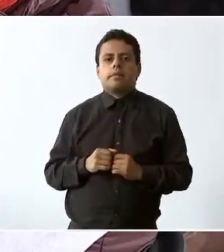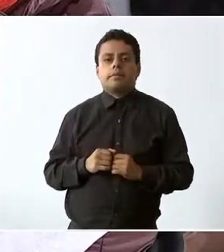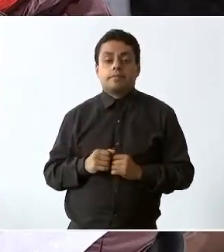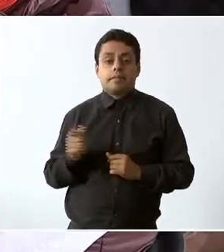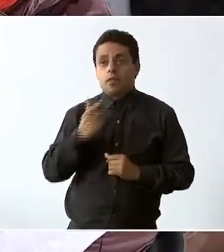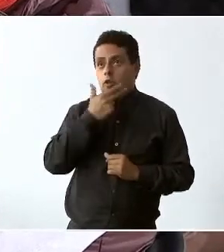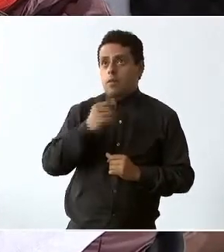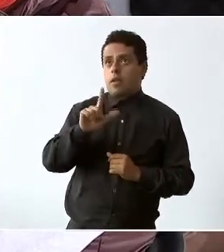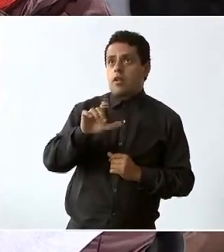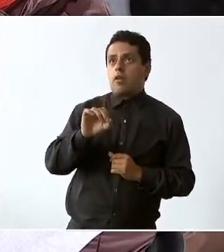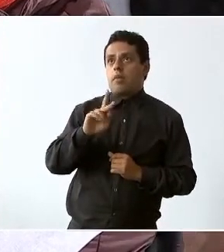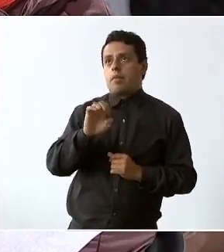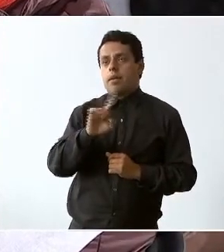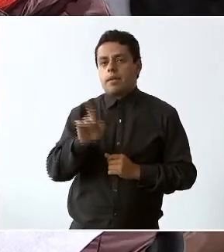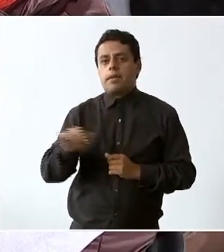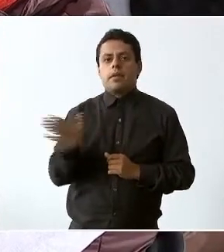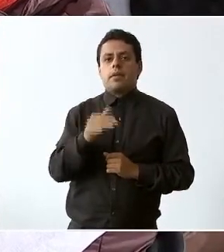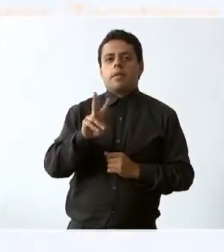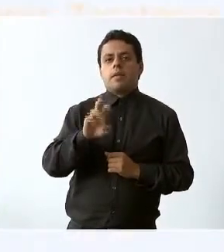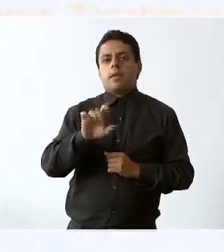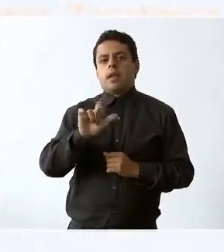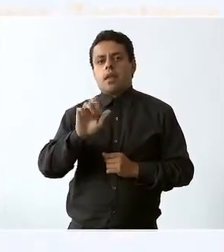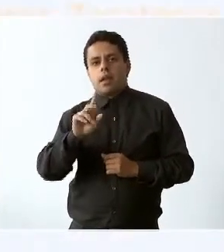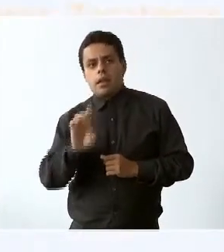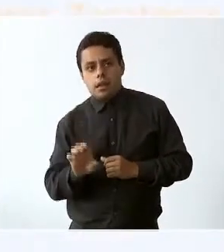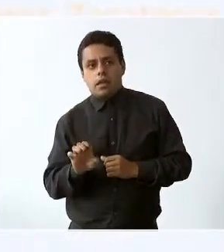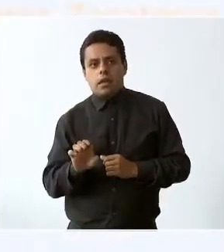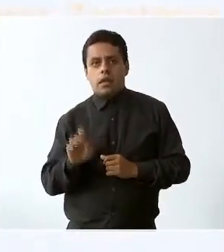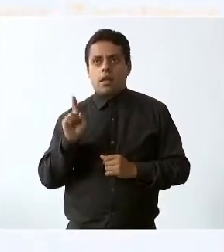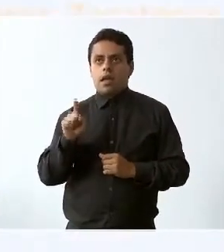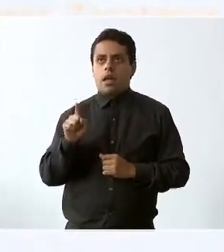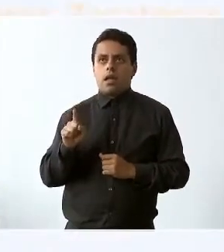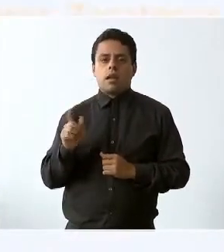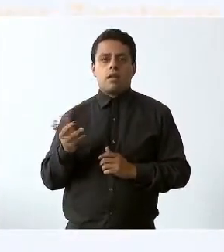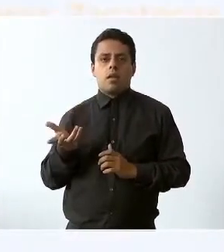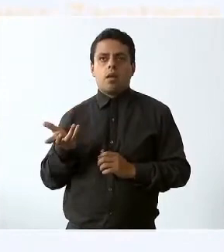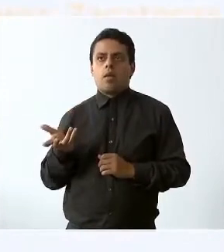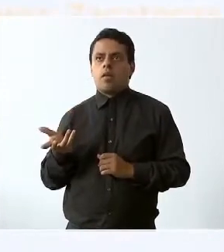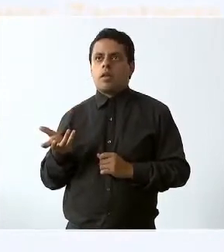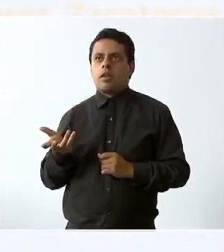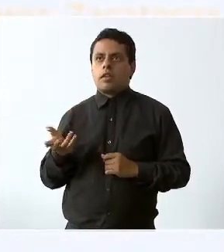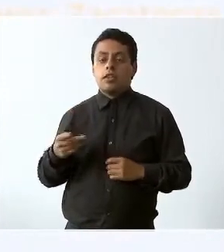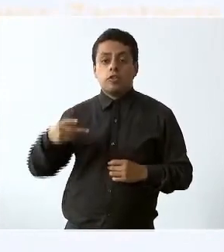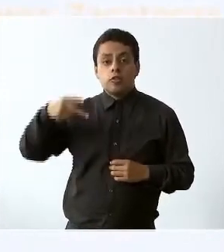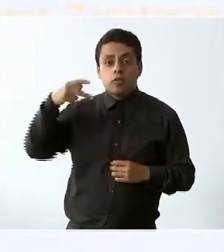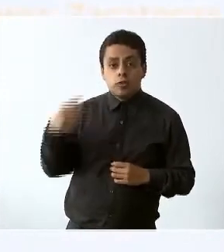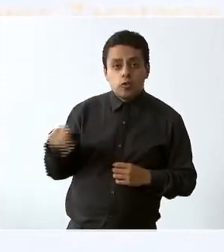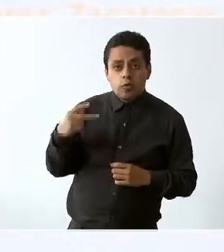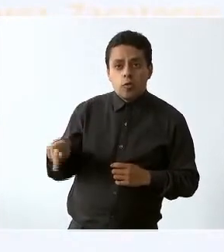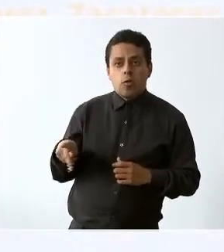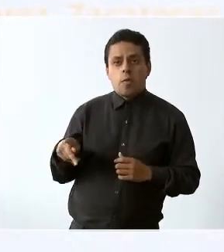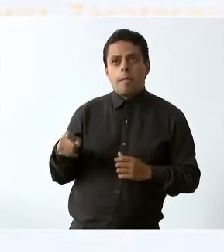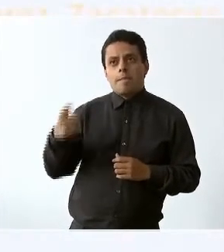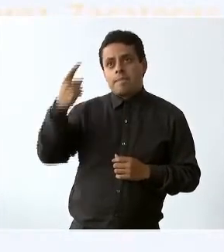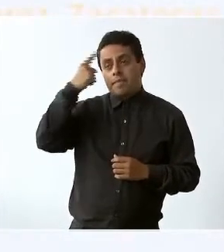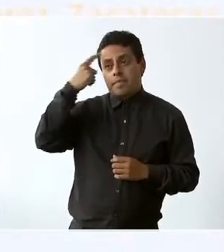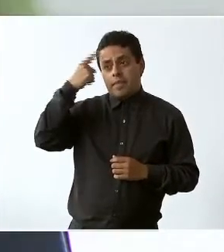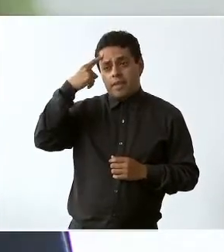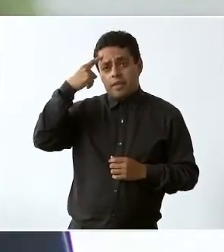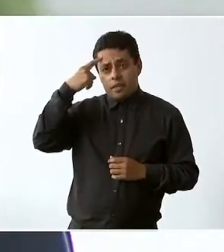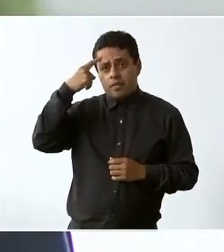López Velarde no alteró su estricta austeridad.